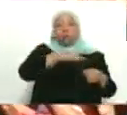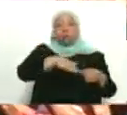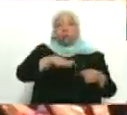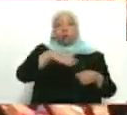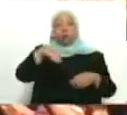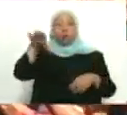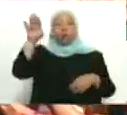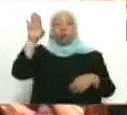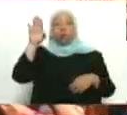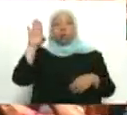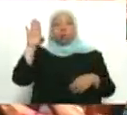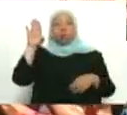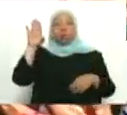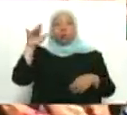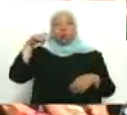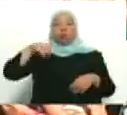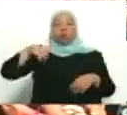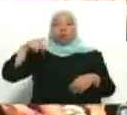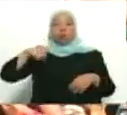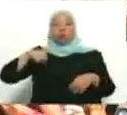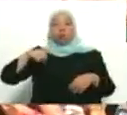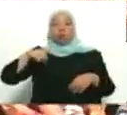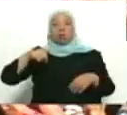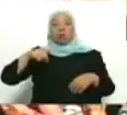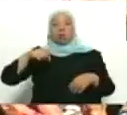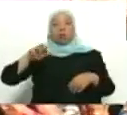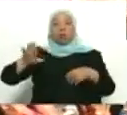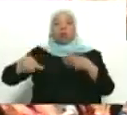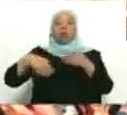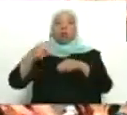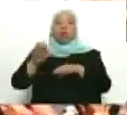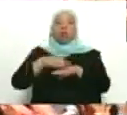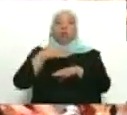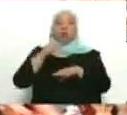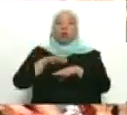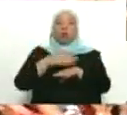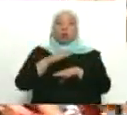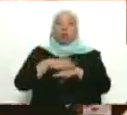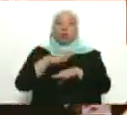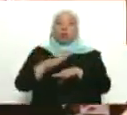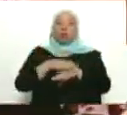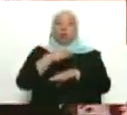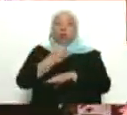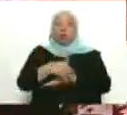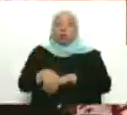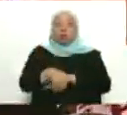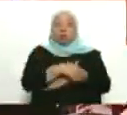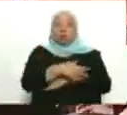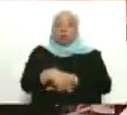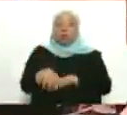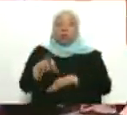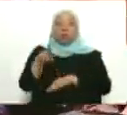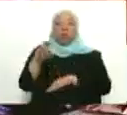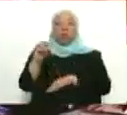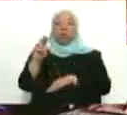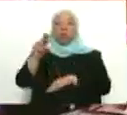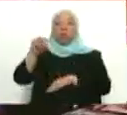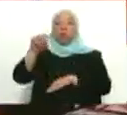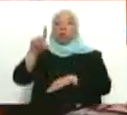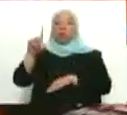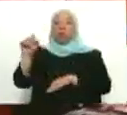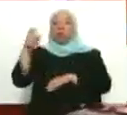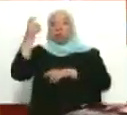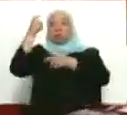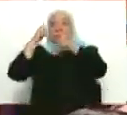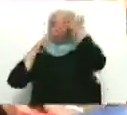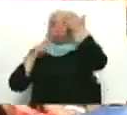Juro, desde aquí, de Cojedes, Rómulo Gallegos, con Chávez,